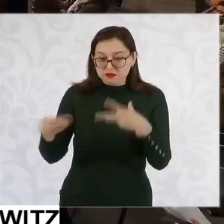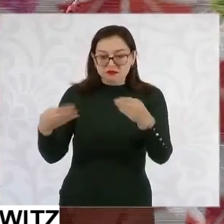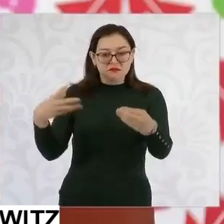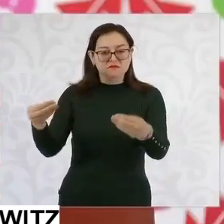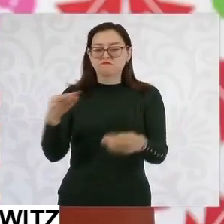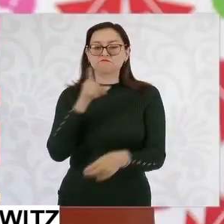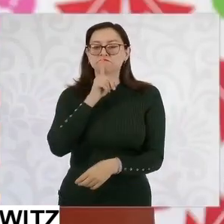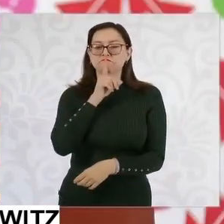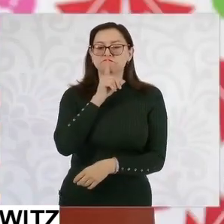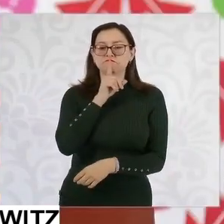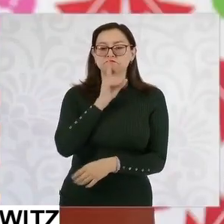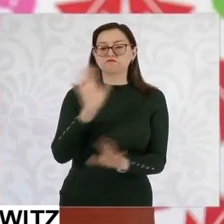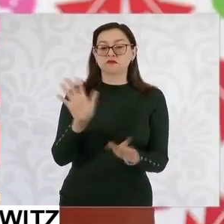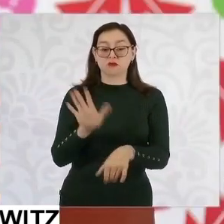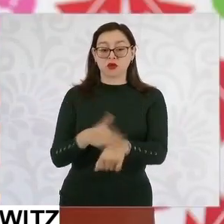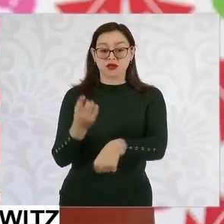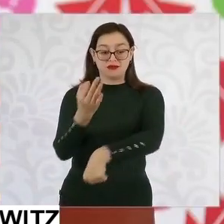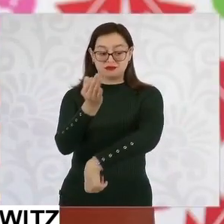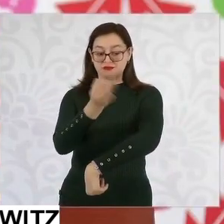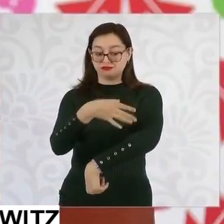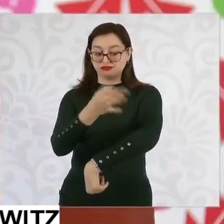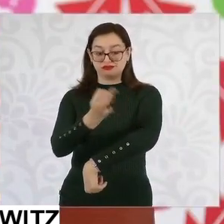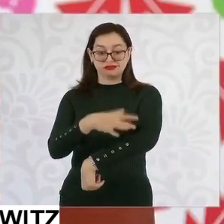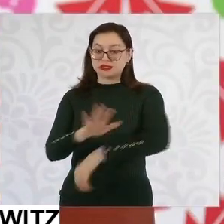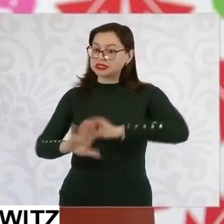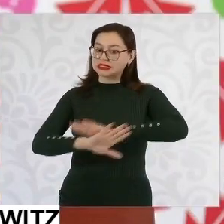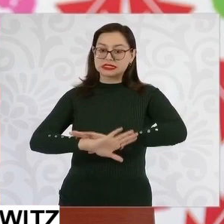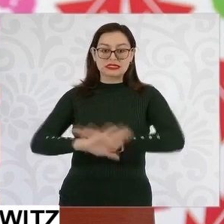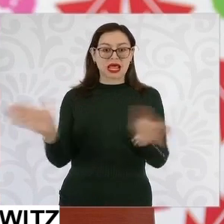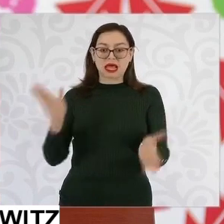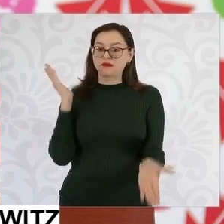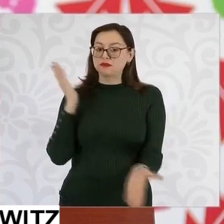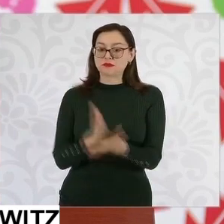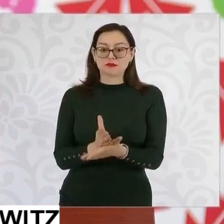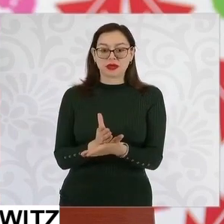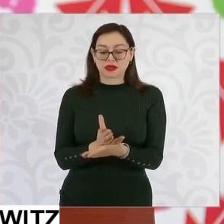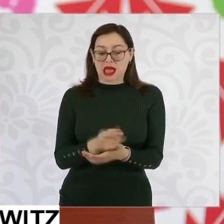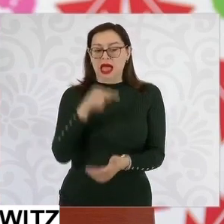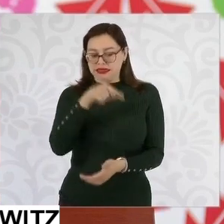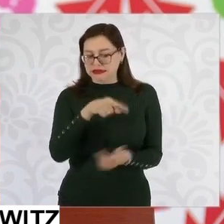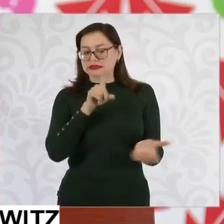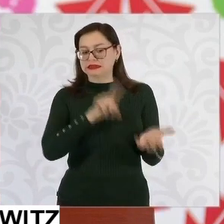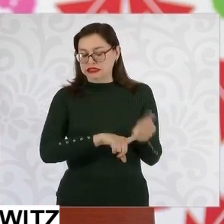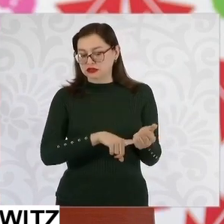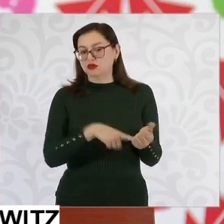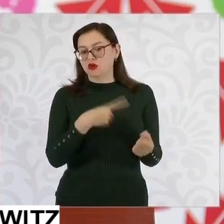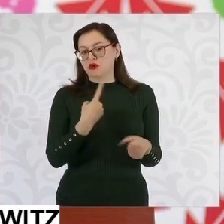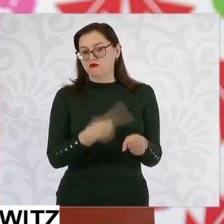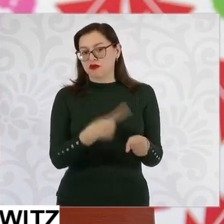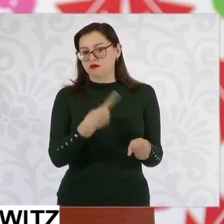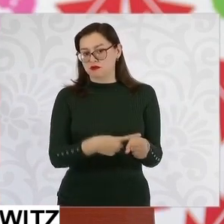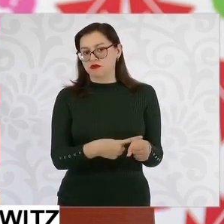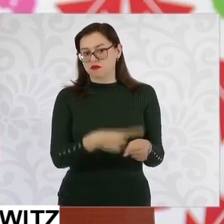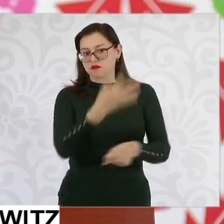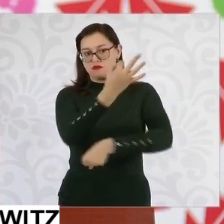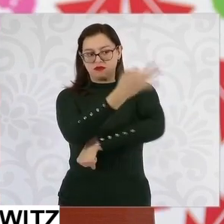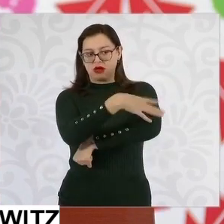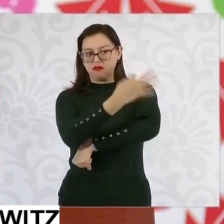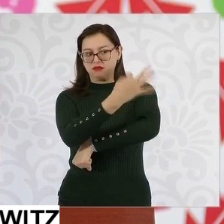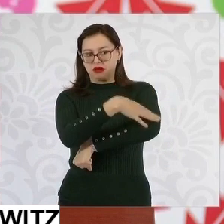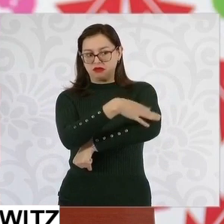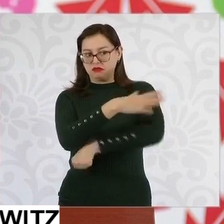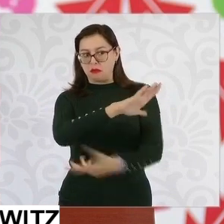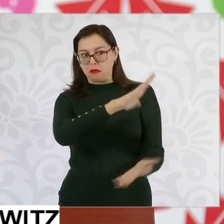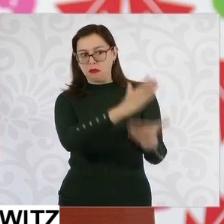porque se inmovilizó la fuente de contagio, y por otra parte,